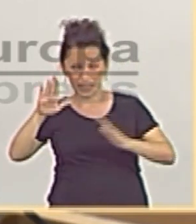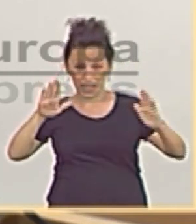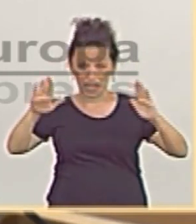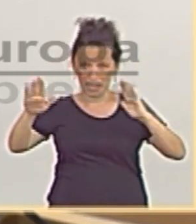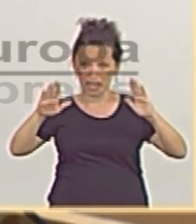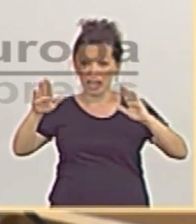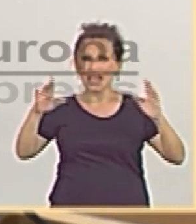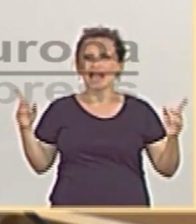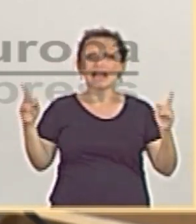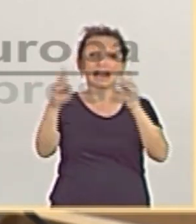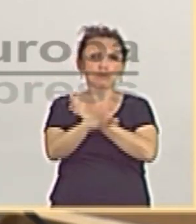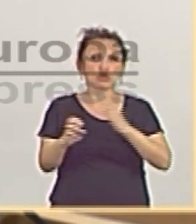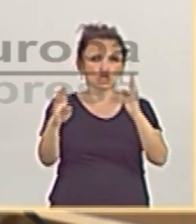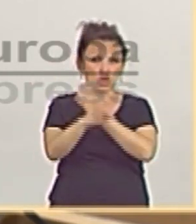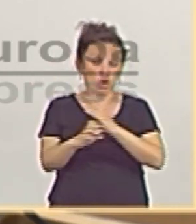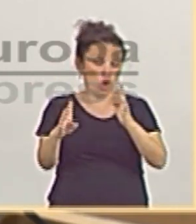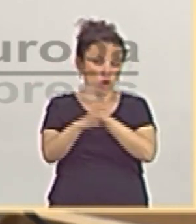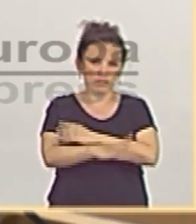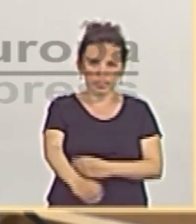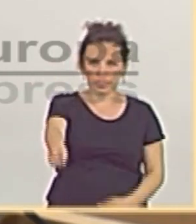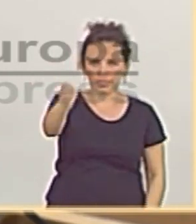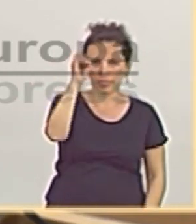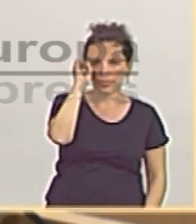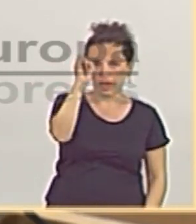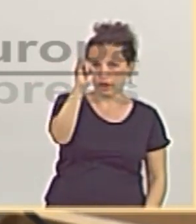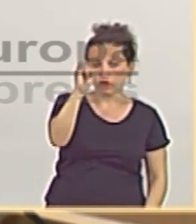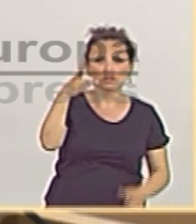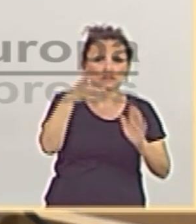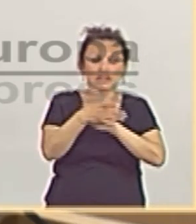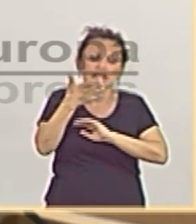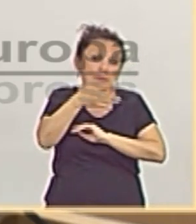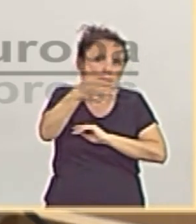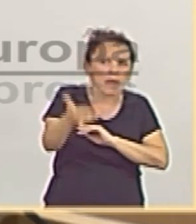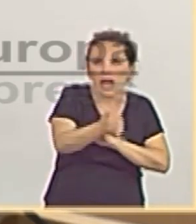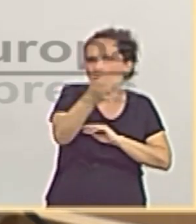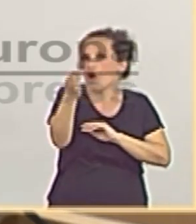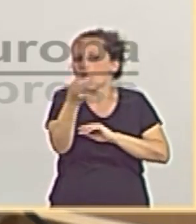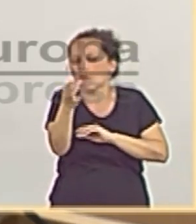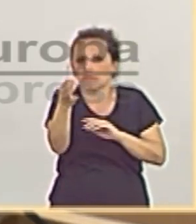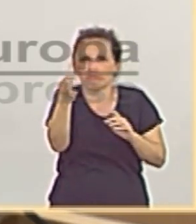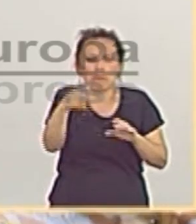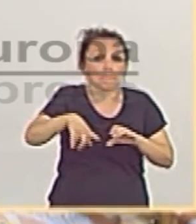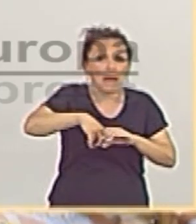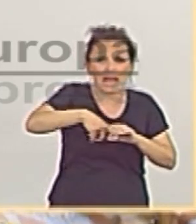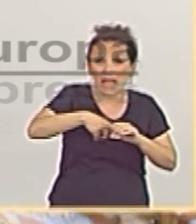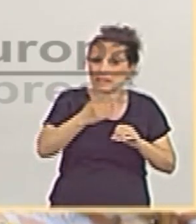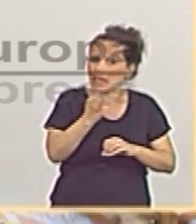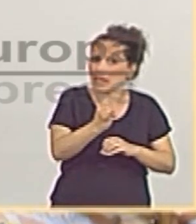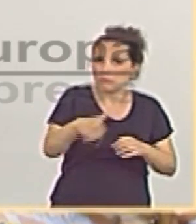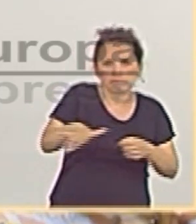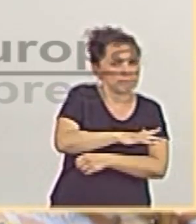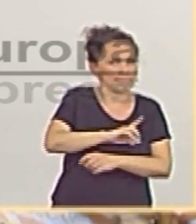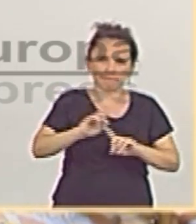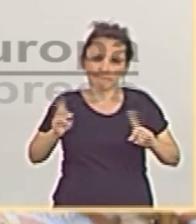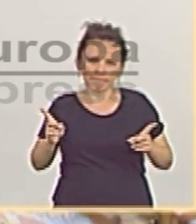reposición era cero. É a dizer, toda baja, toda vacante que se producía non era cubierta.